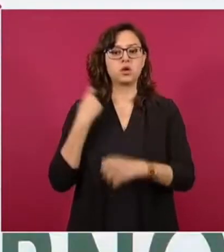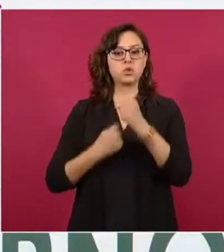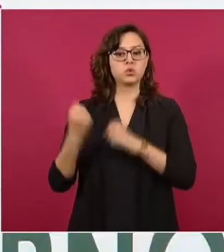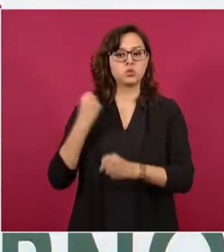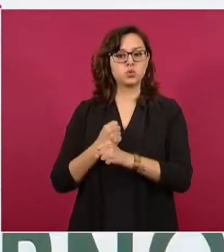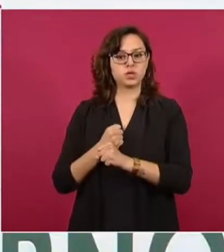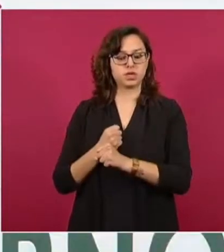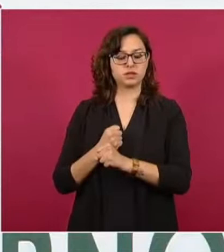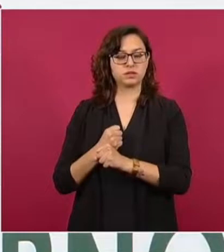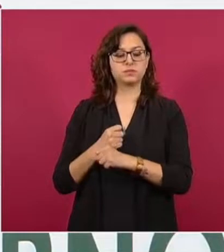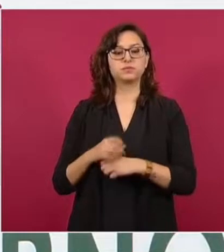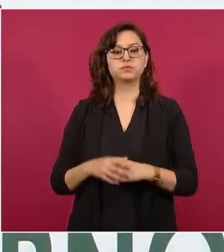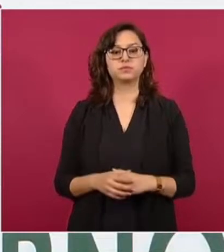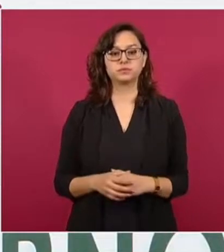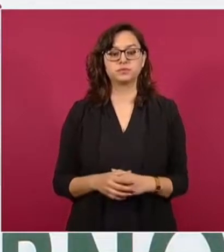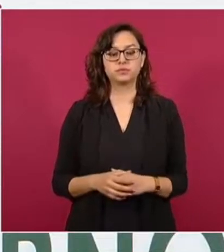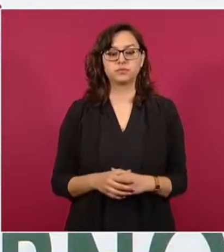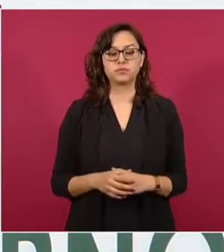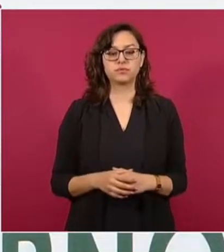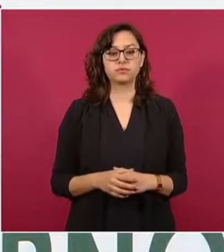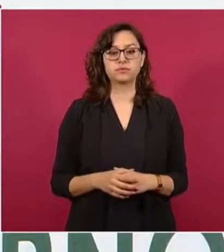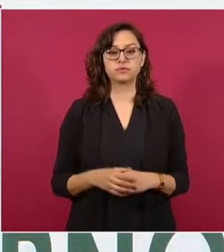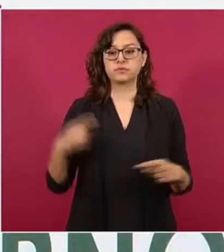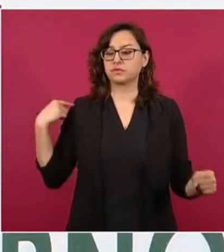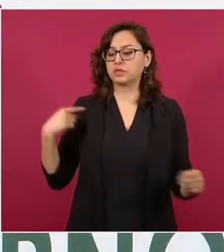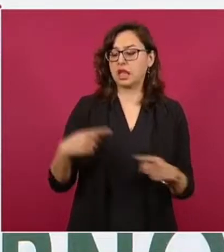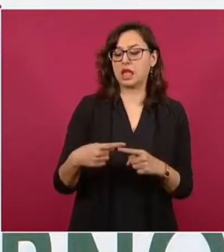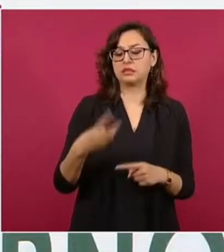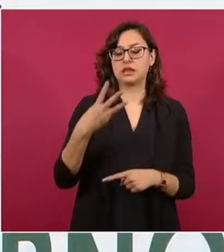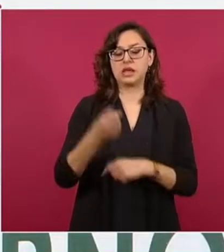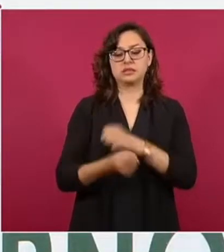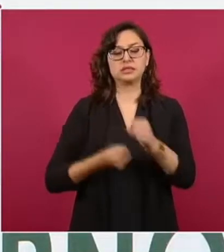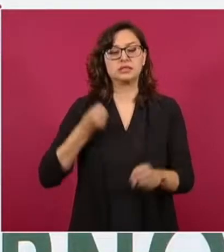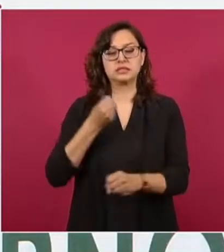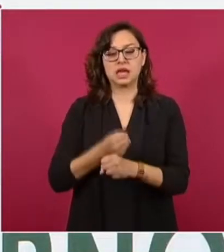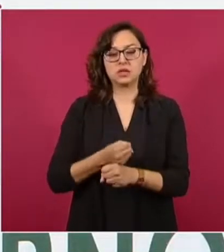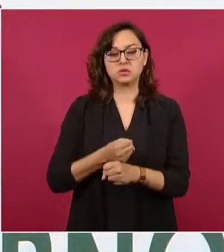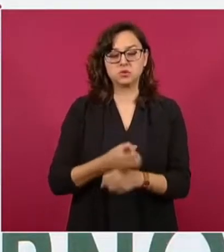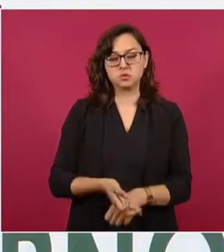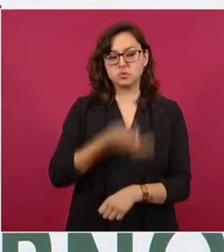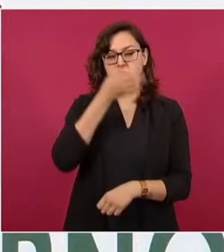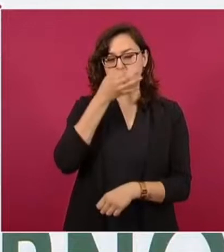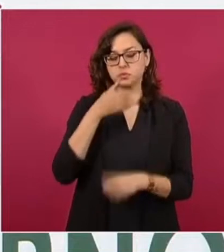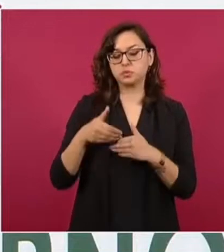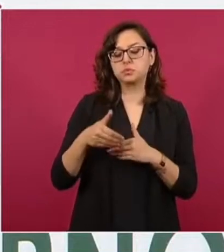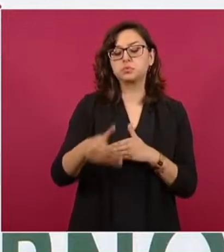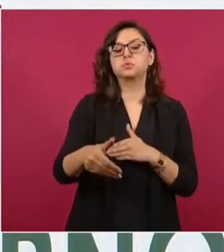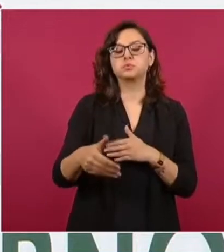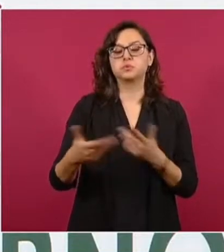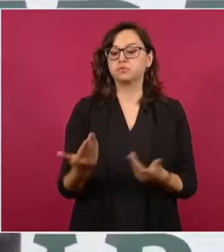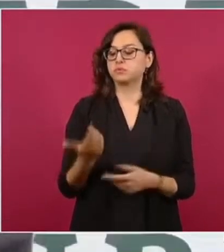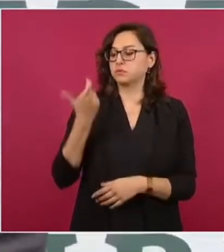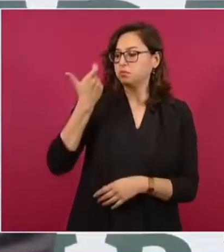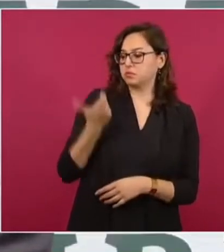anterior. En poco más de 3 años, el peso se ha fortalecido